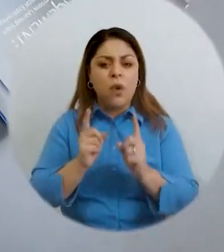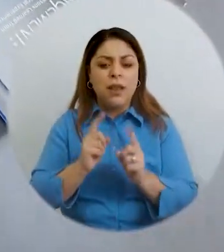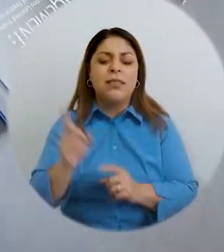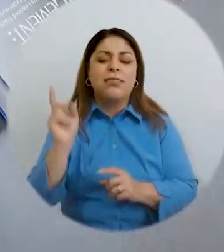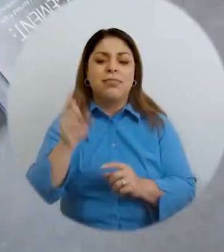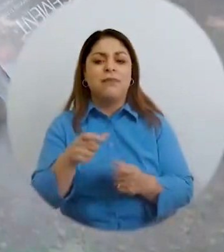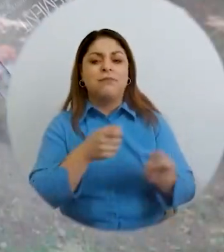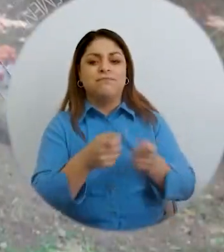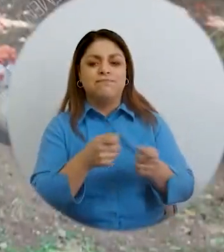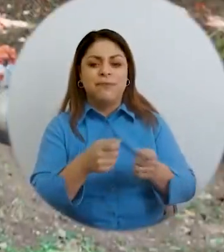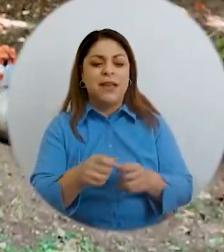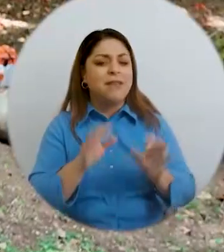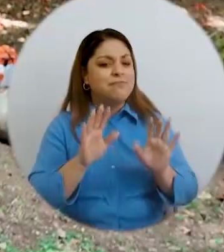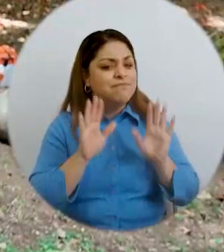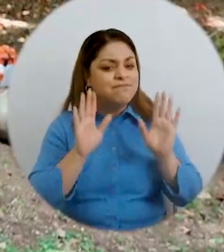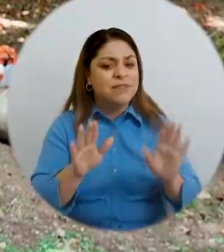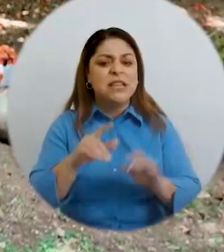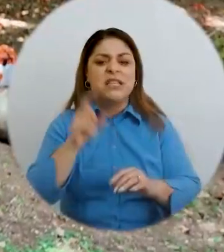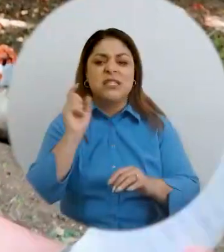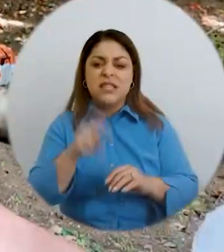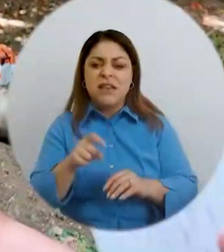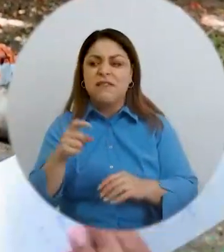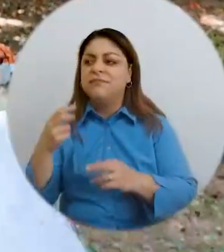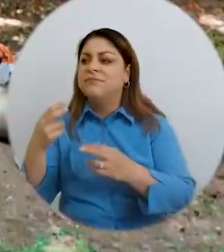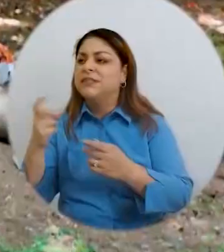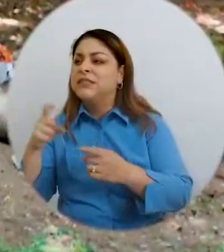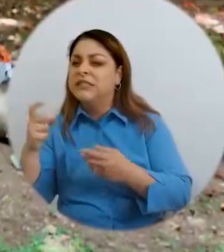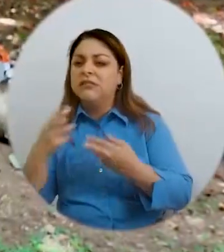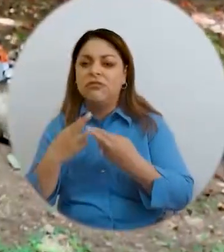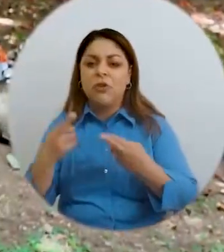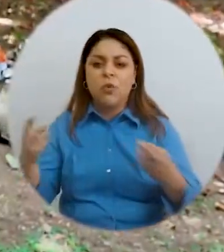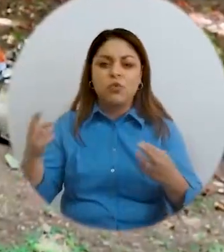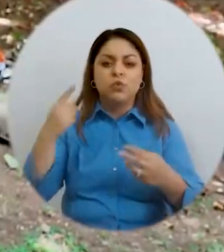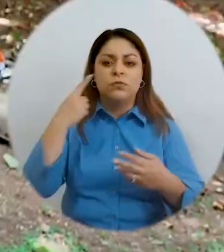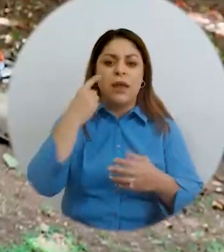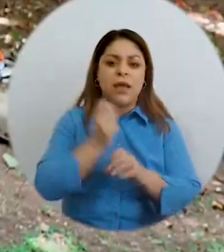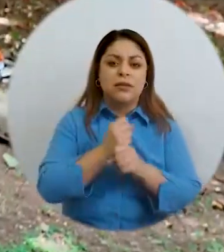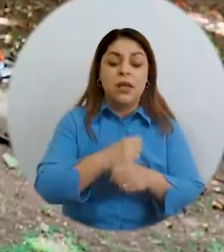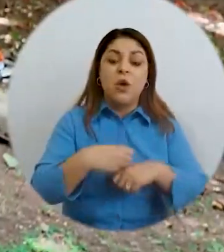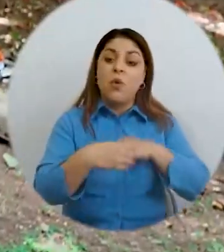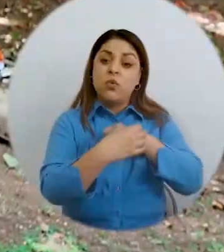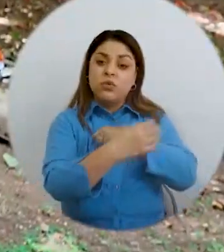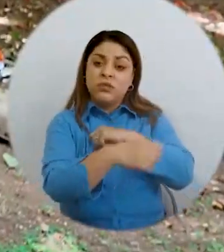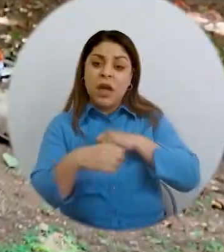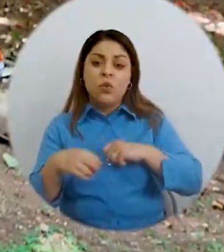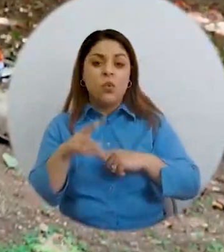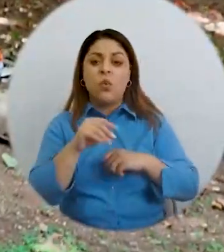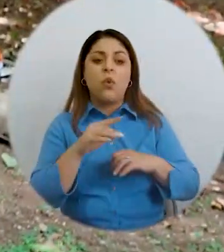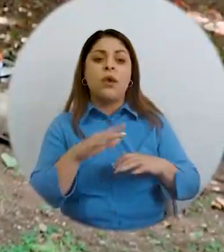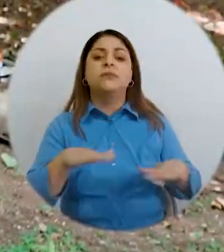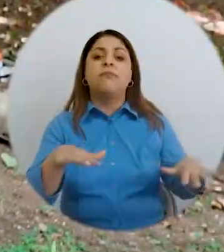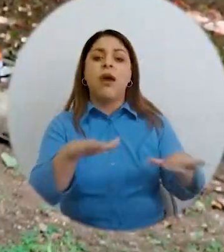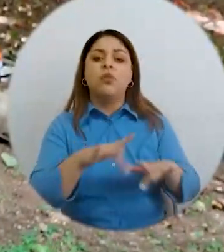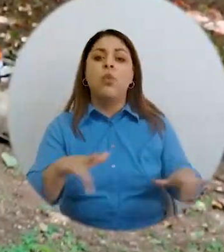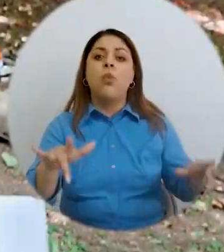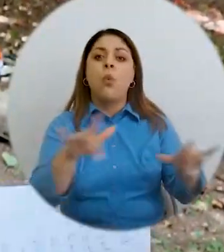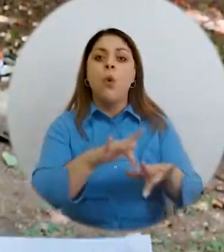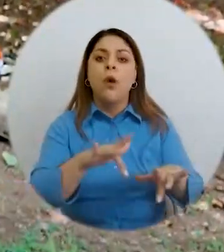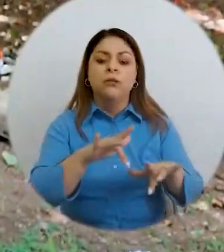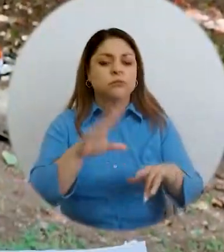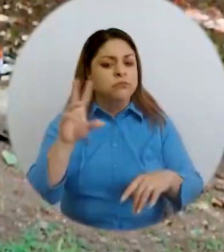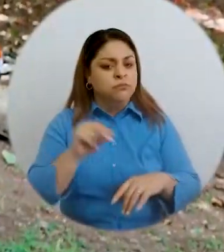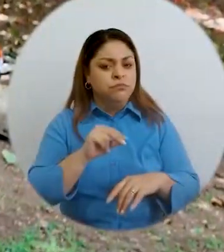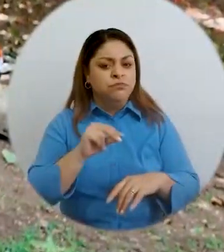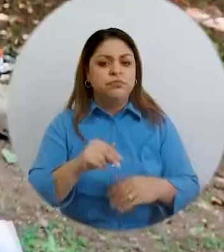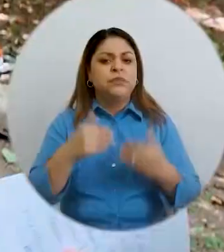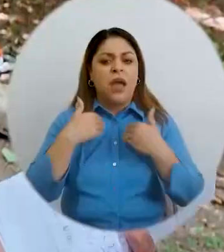aprendidas era que había que monitorear, excelente, que necesitábamos recursos para hacerlo, que el océano no es un espacio vacío, no es